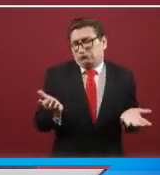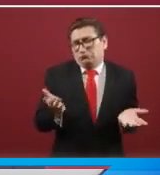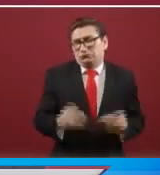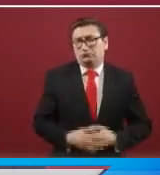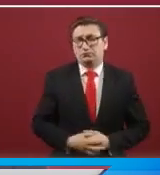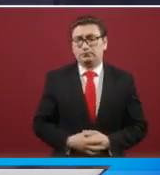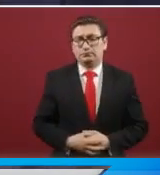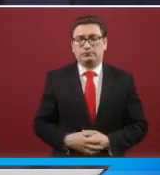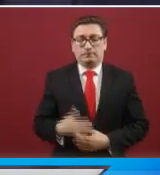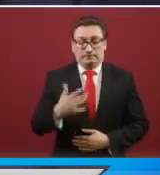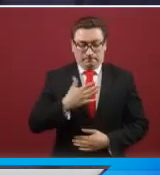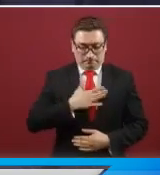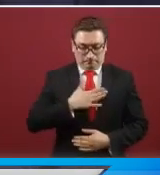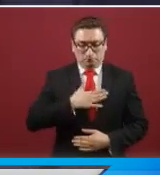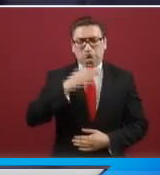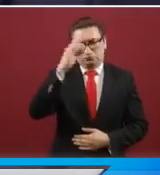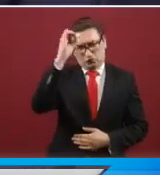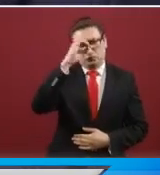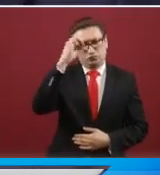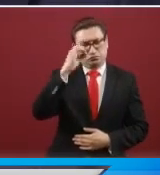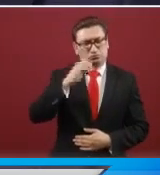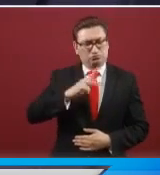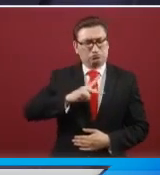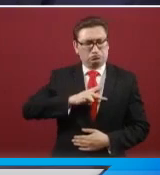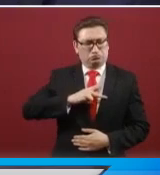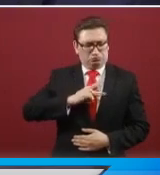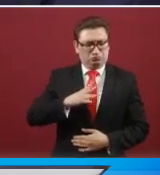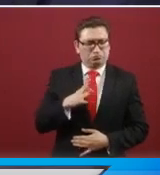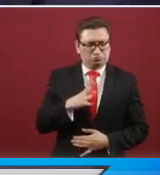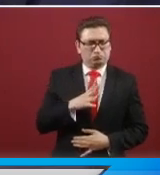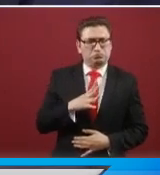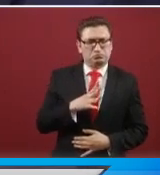Yo tengo una opinión de